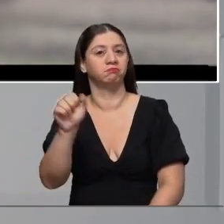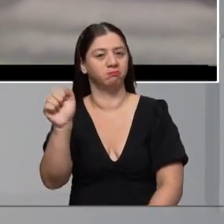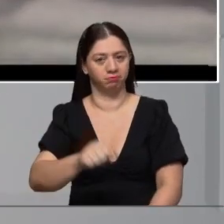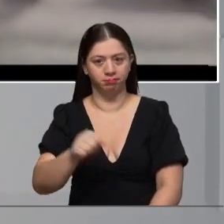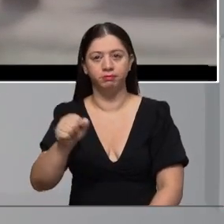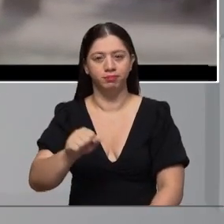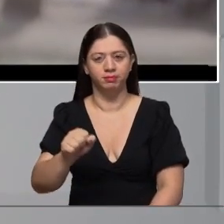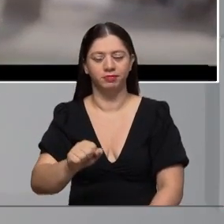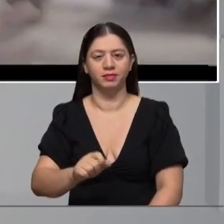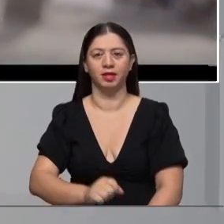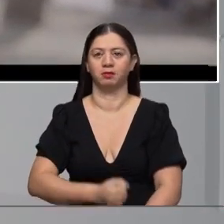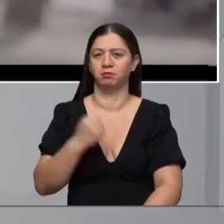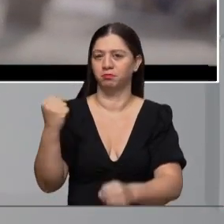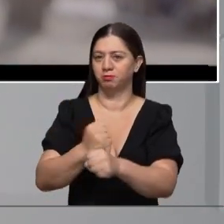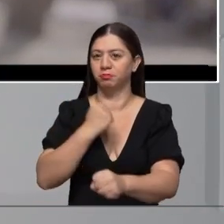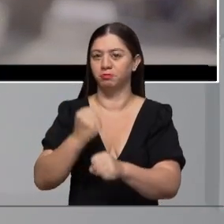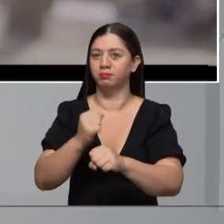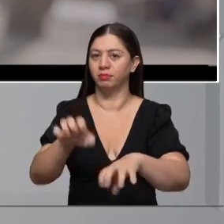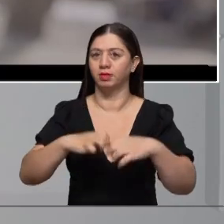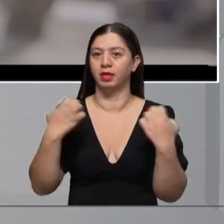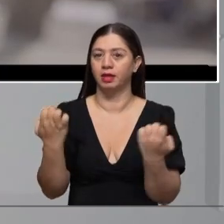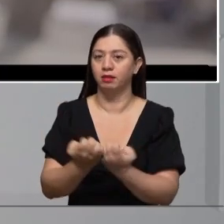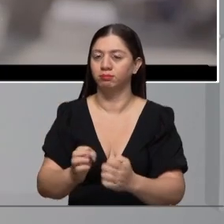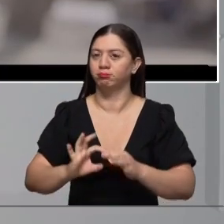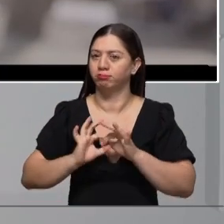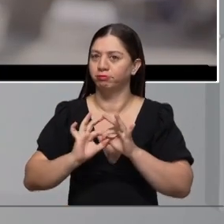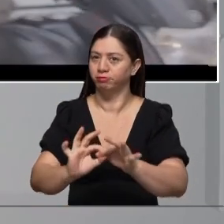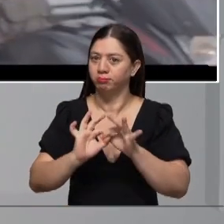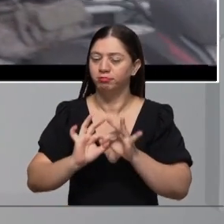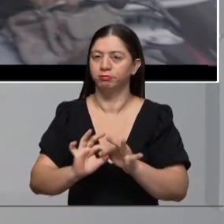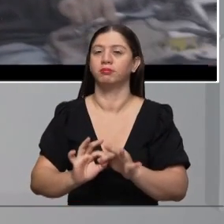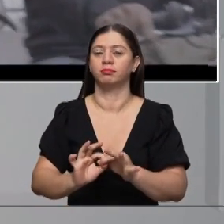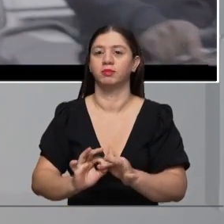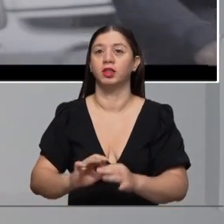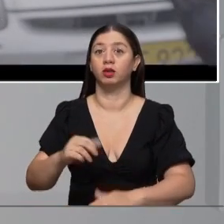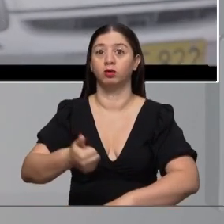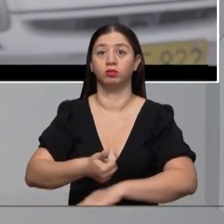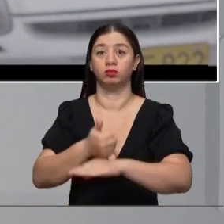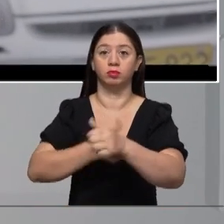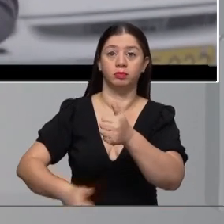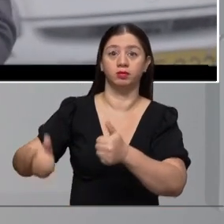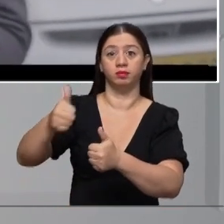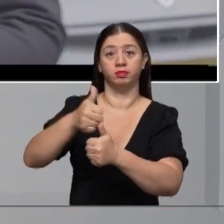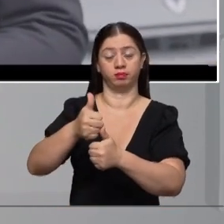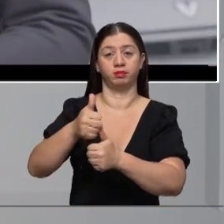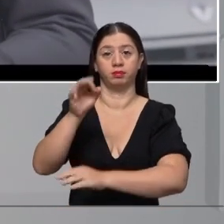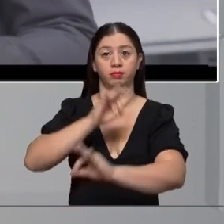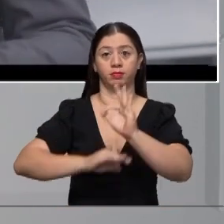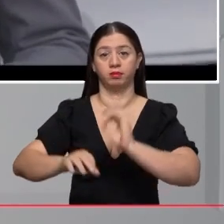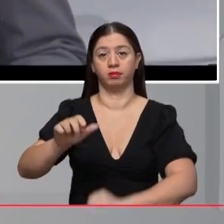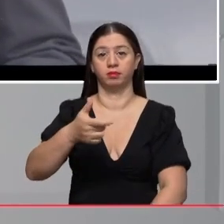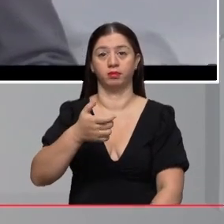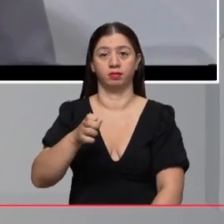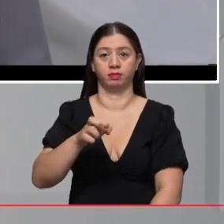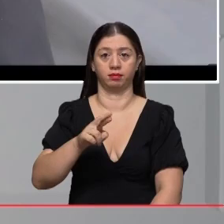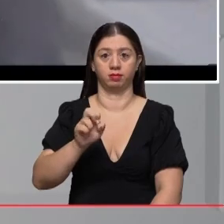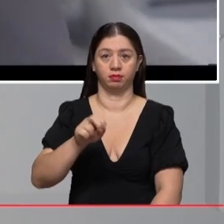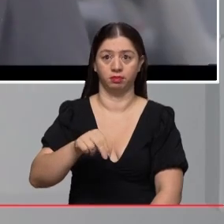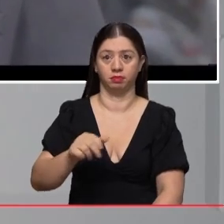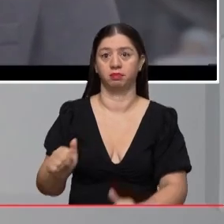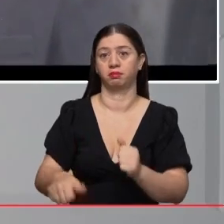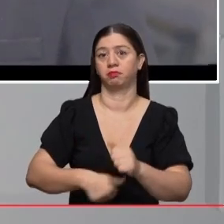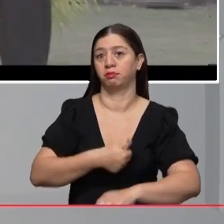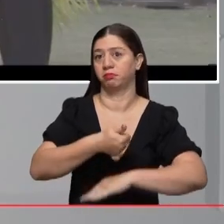señora, claramente es un trabajo en equipo que se consolida con la visión de nuestro gerente Ricardo Bermúdez, por supuesto, el acompañamiento de los jefes